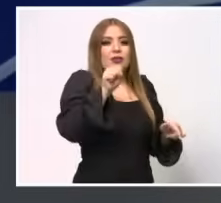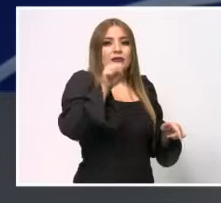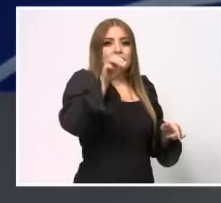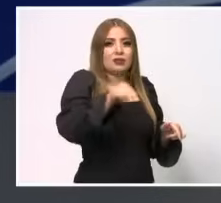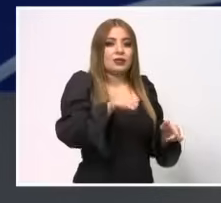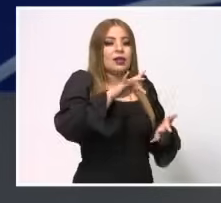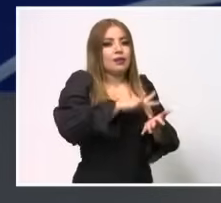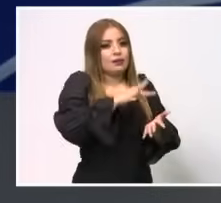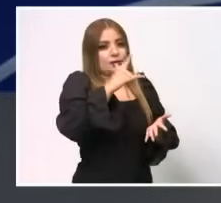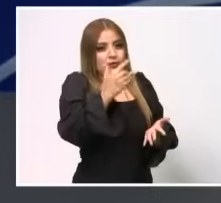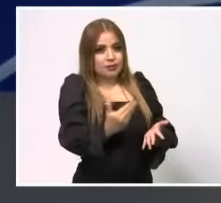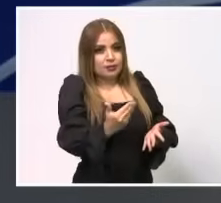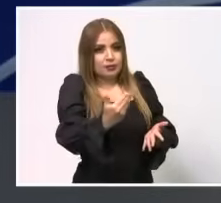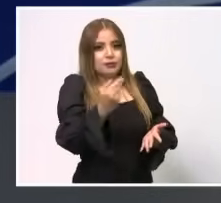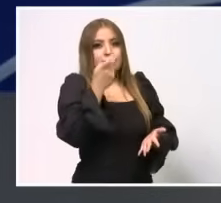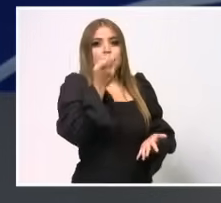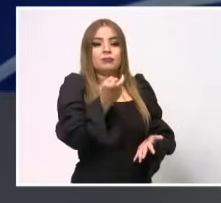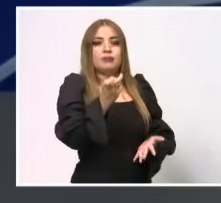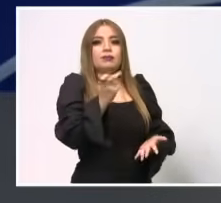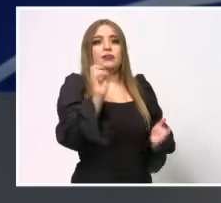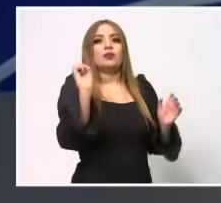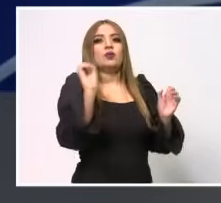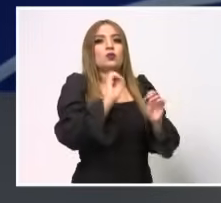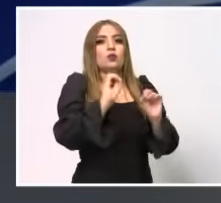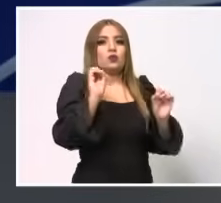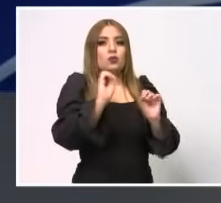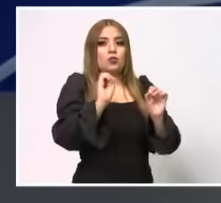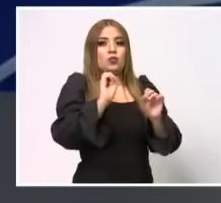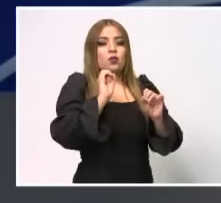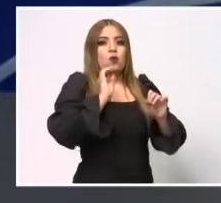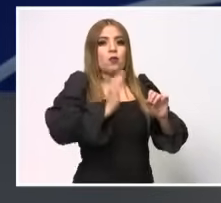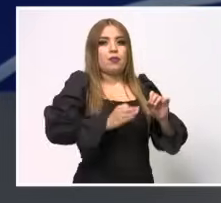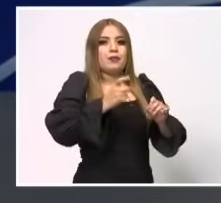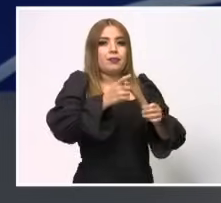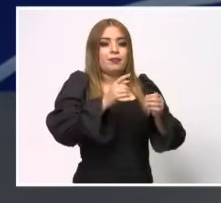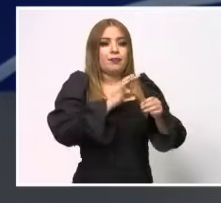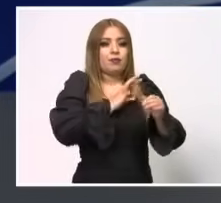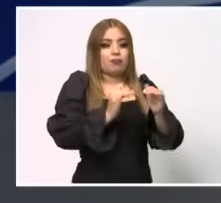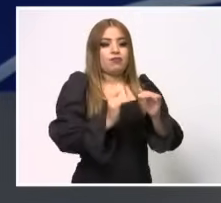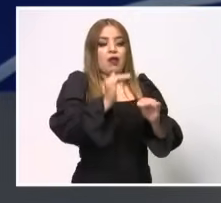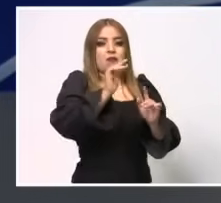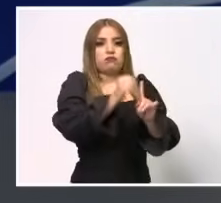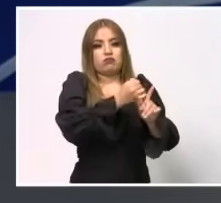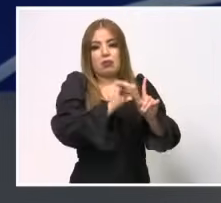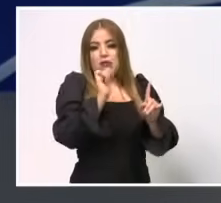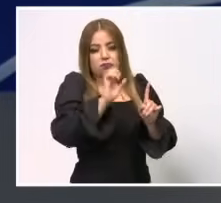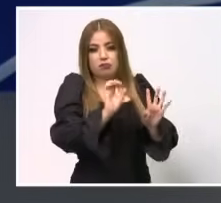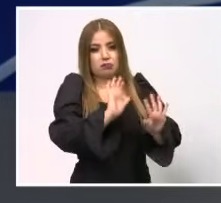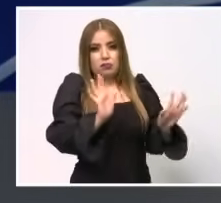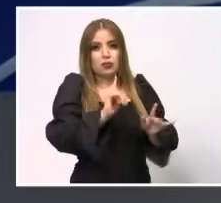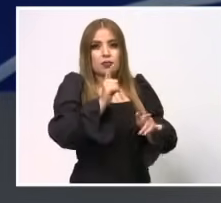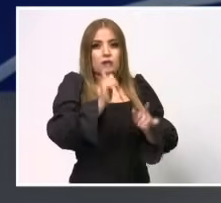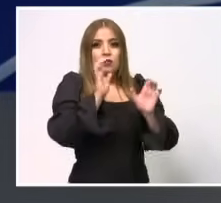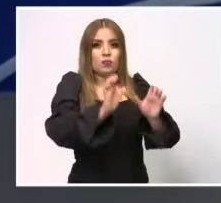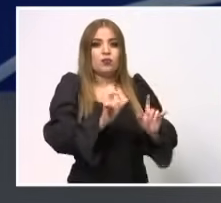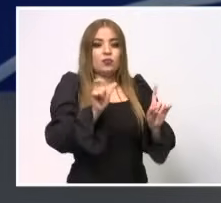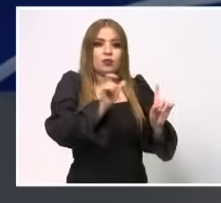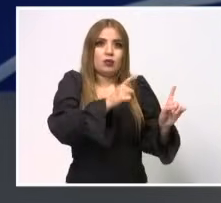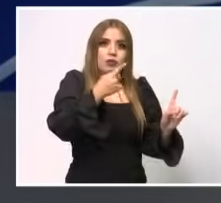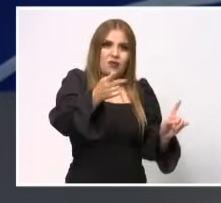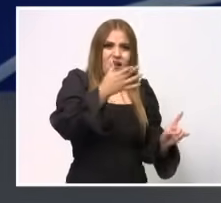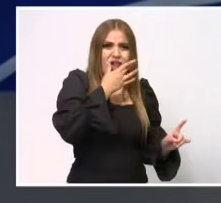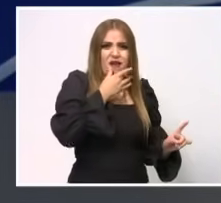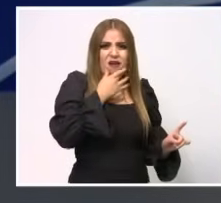modelos Les agradecemos mucho que no haya permitido que pasaran a mayores pero a Don pleitos